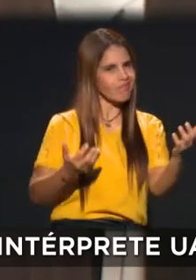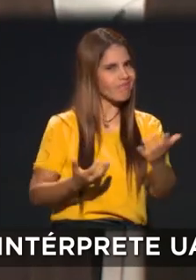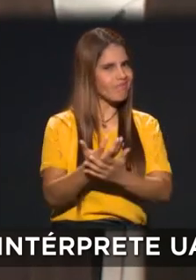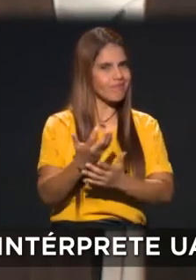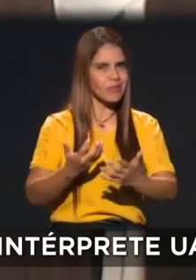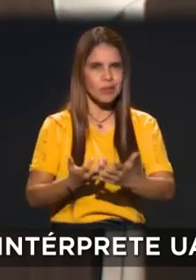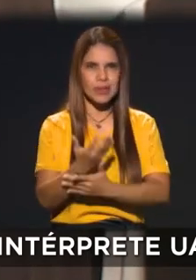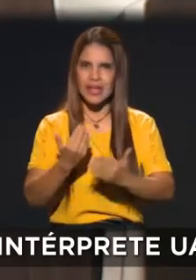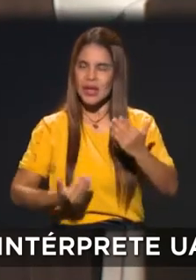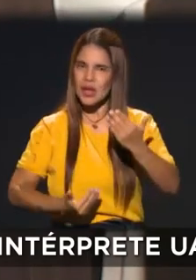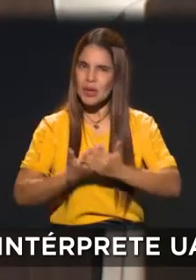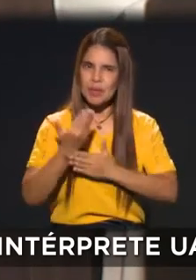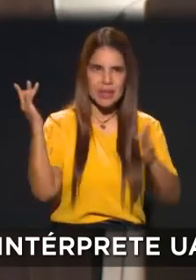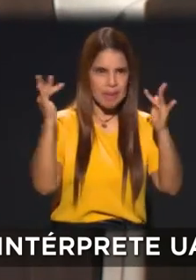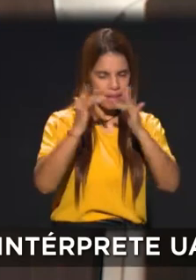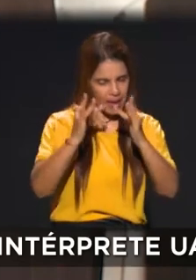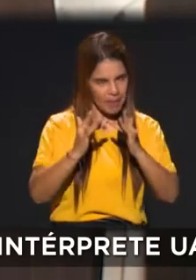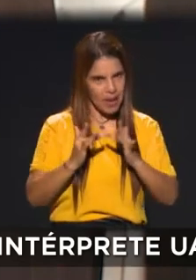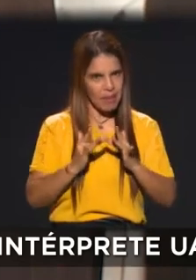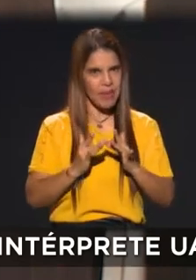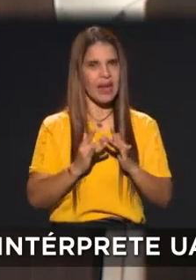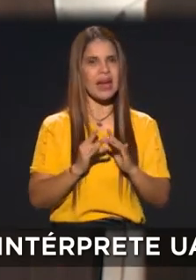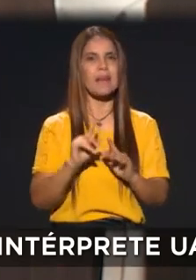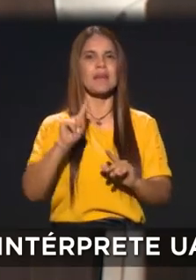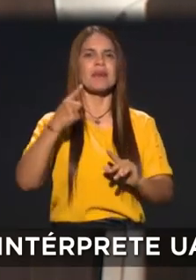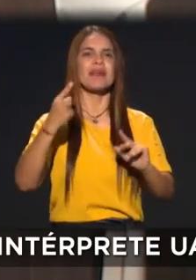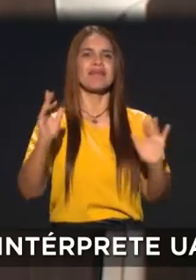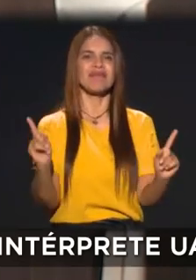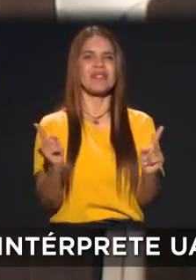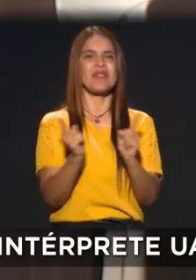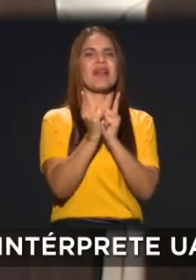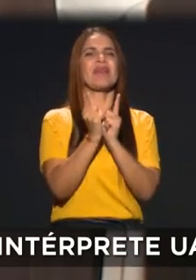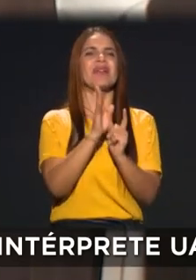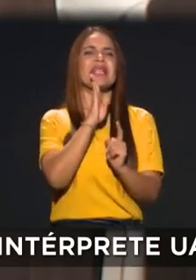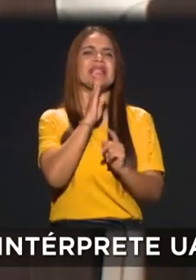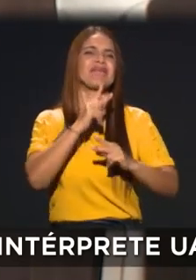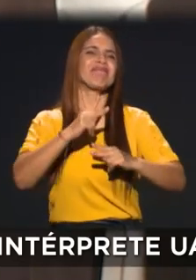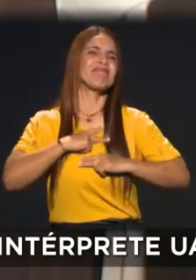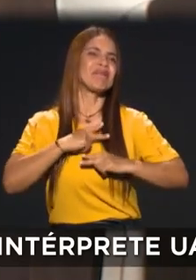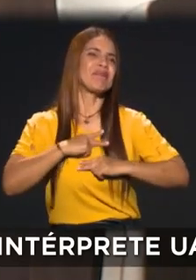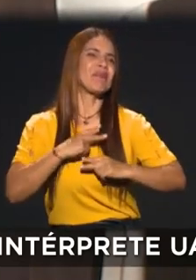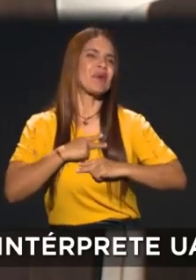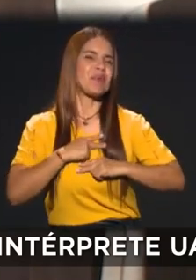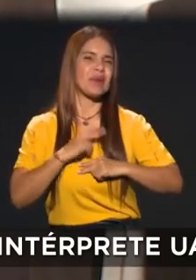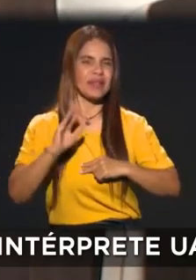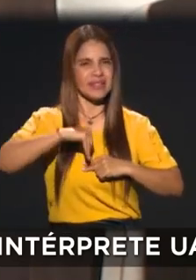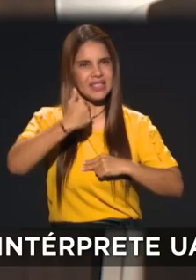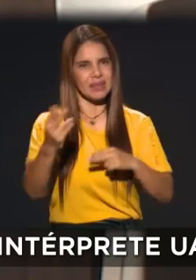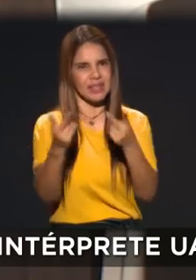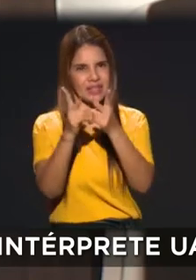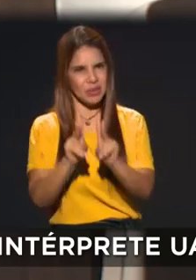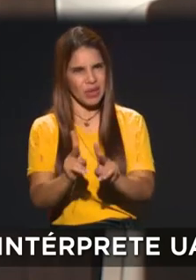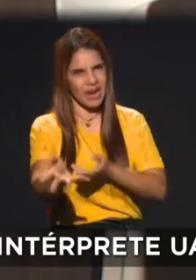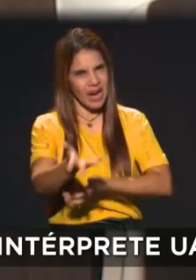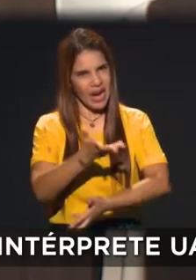que es iniciar el día conectado conmigo y no con el mundo. Luego dar su 100% en esa labor, conectarse con sus estudiantes, con todas